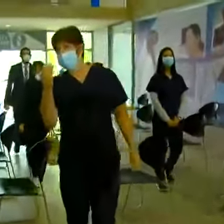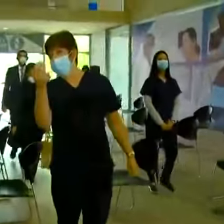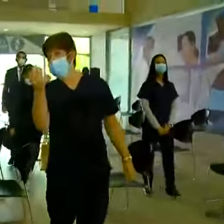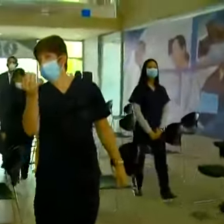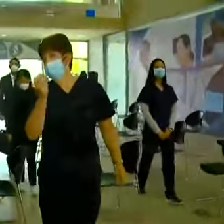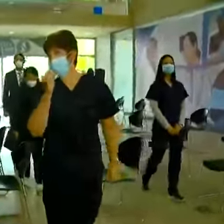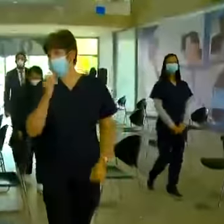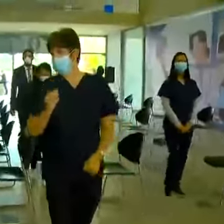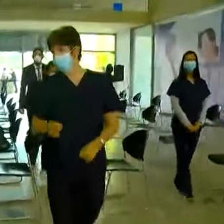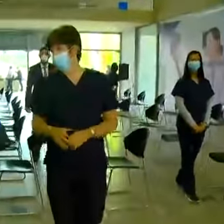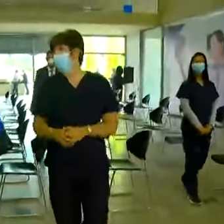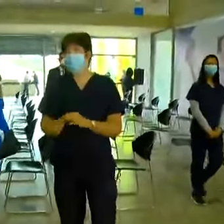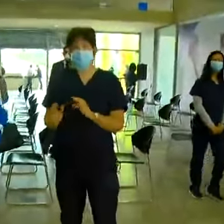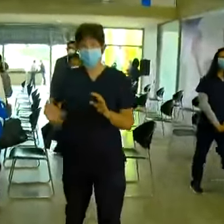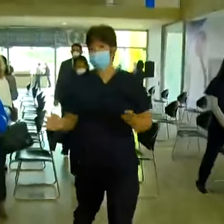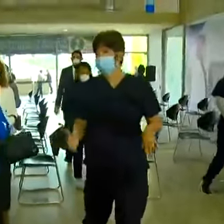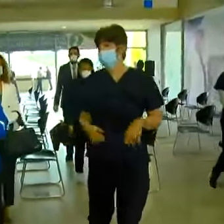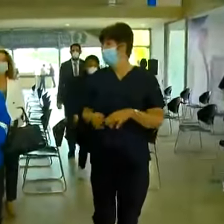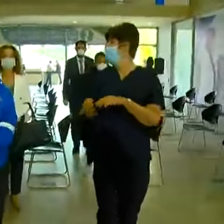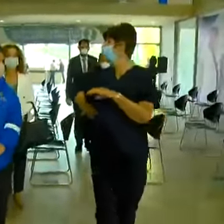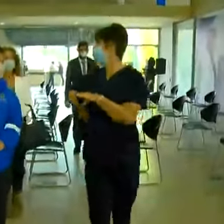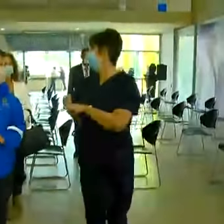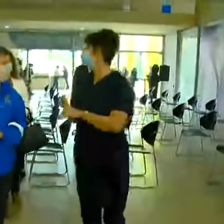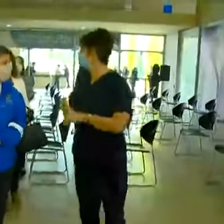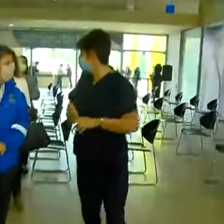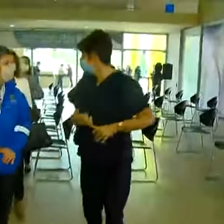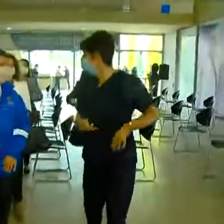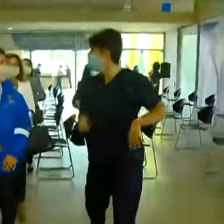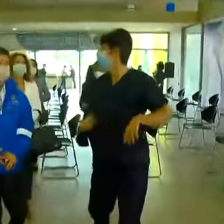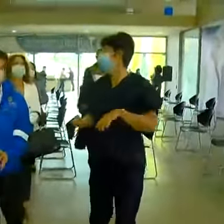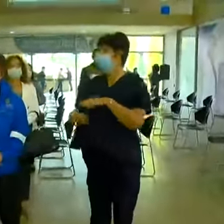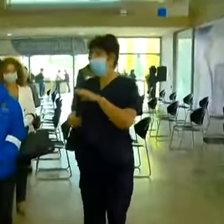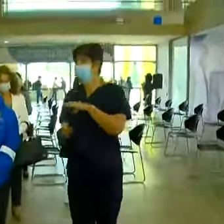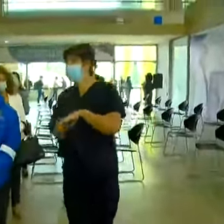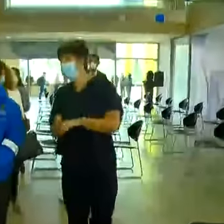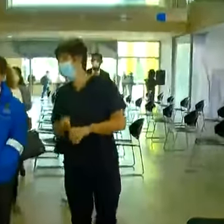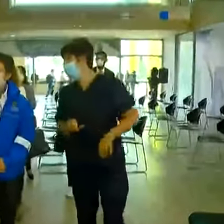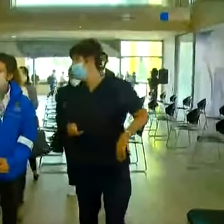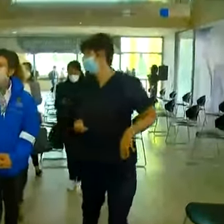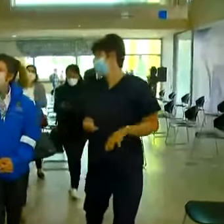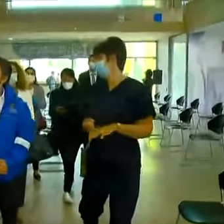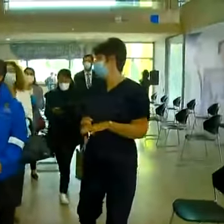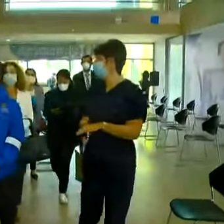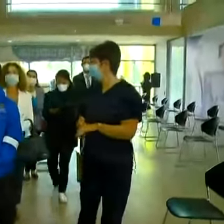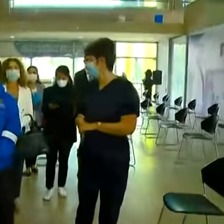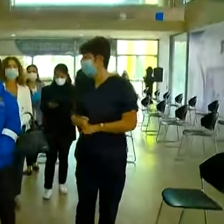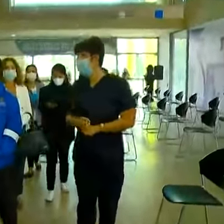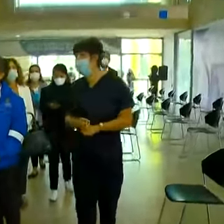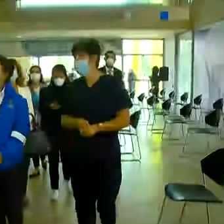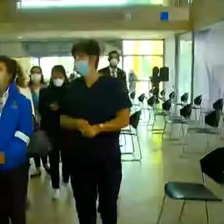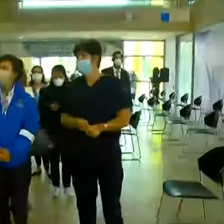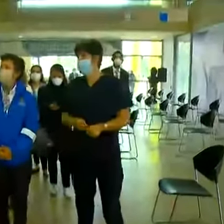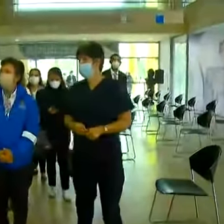Como cuando uno llega a cualquier hospital, ¿quién está? Sí, ¿dónde está? ¿En qué cama está? ¿En qué cama está? ¿Qué médico la está